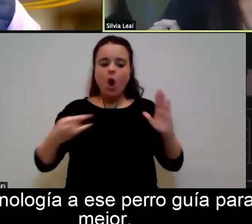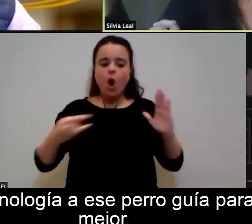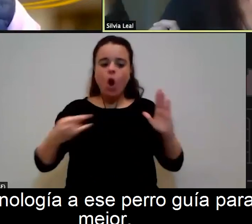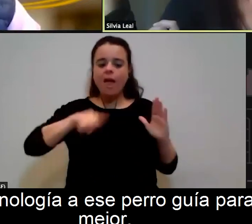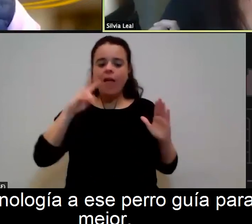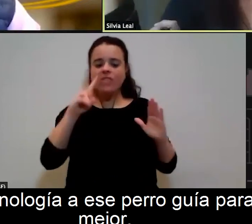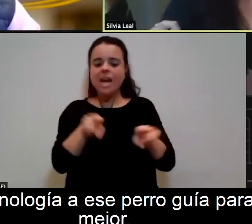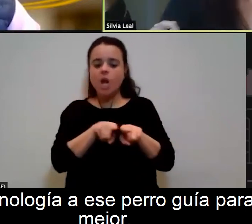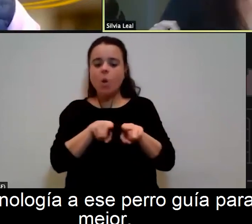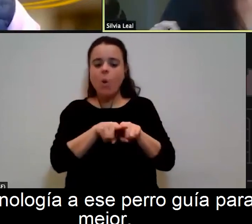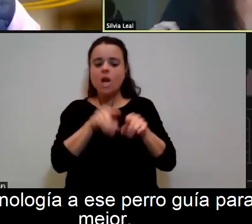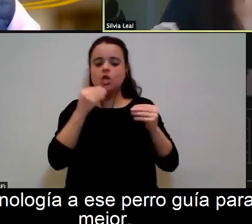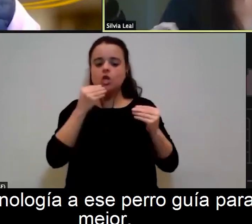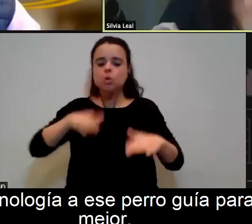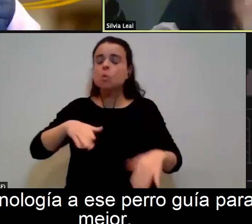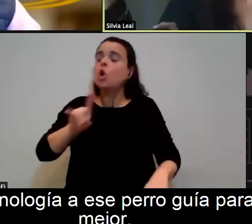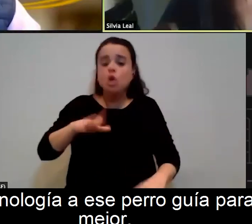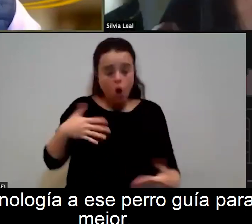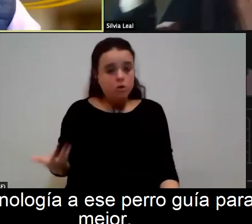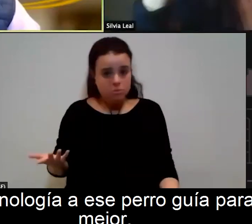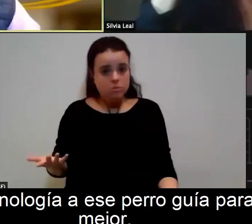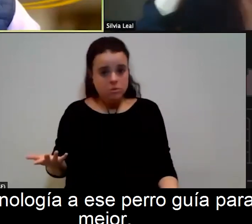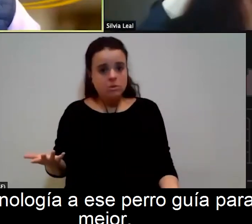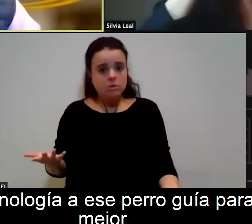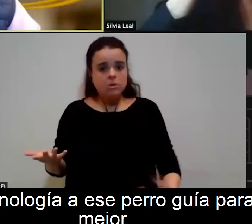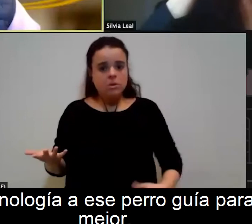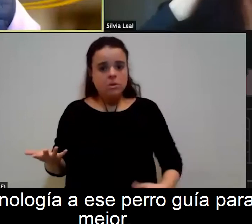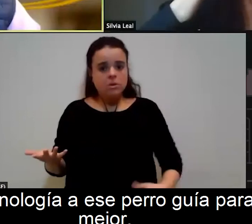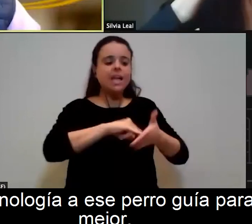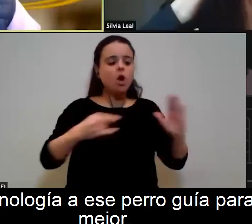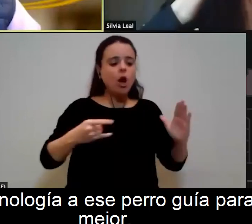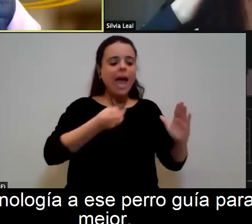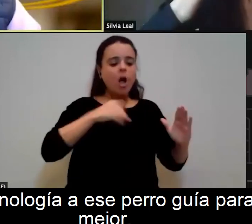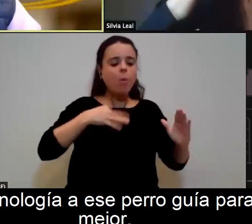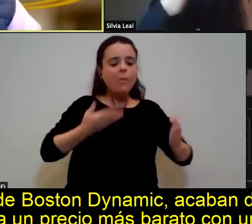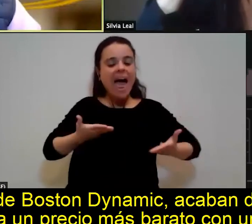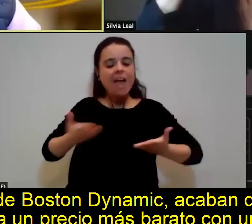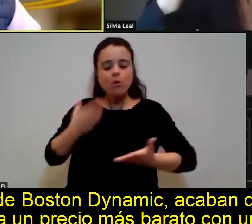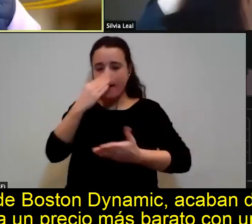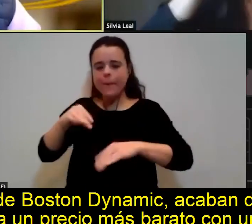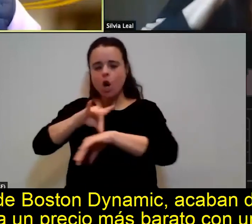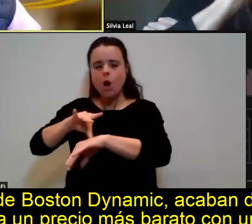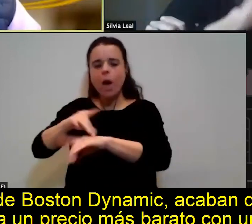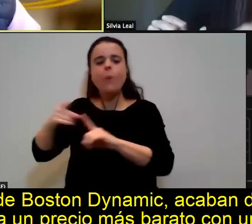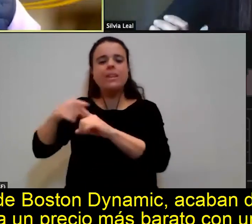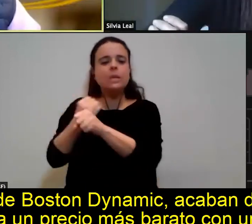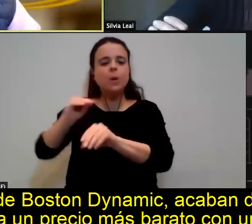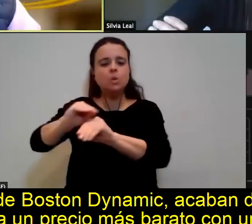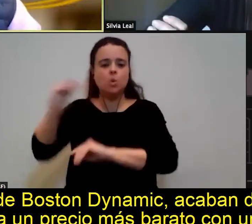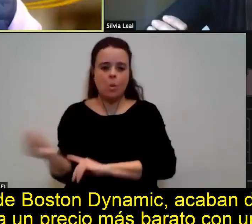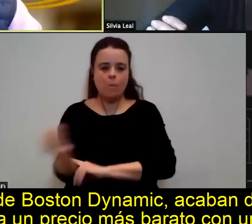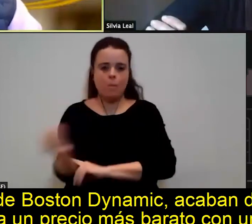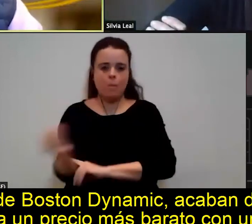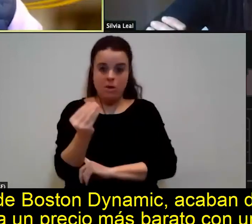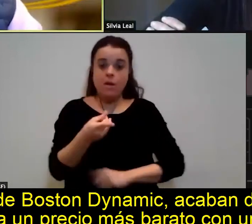la tecnología a ese perro guía para hacer el trabajo mejor? De hecho, el robot de Boston Dynamics, y